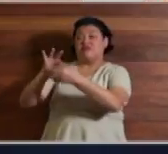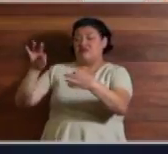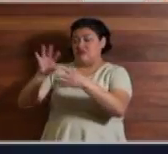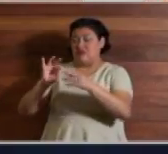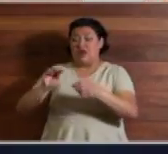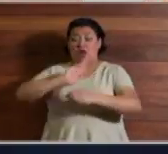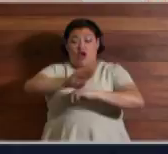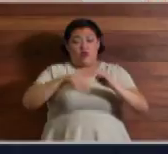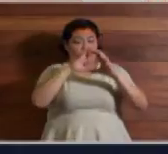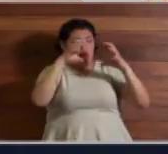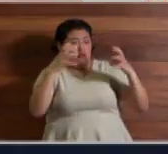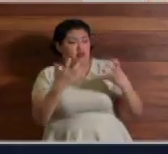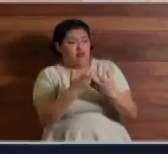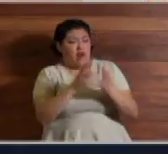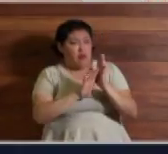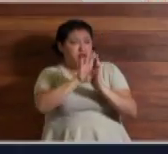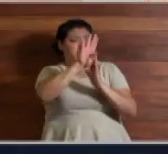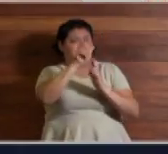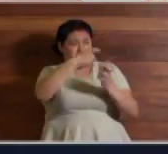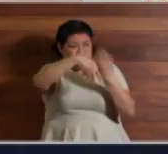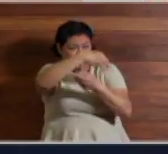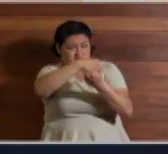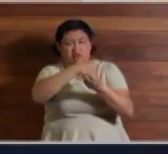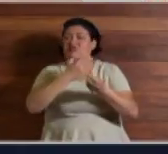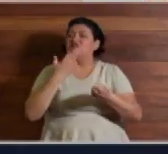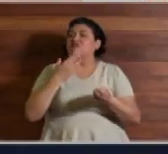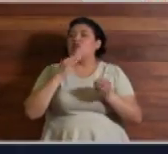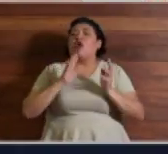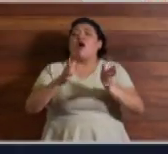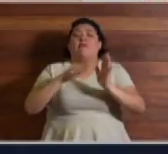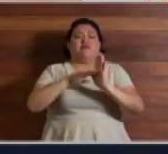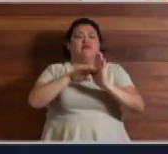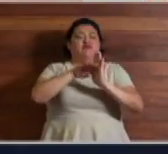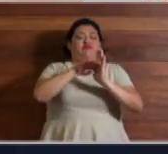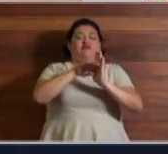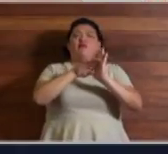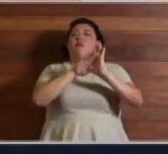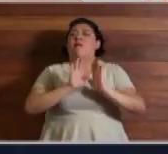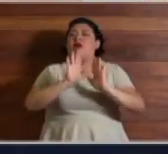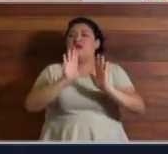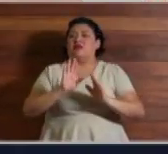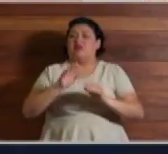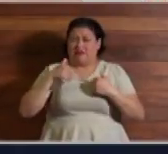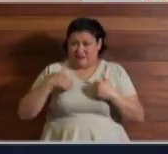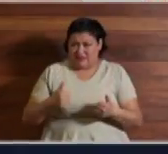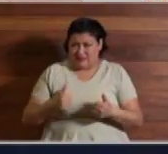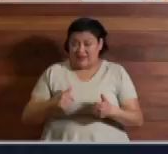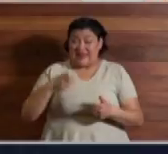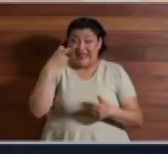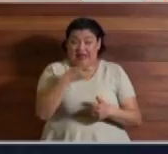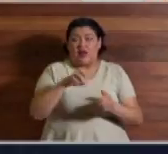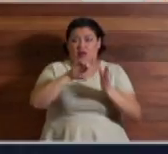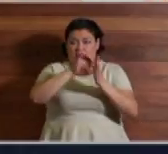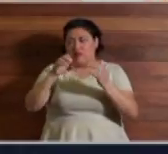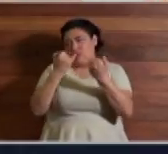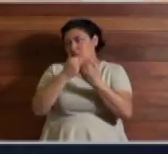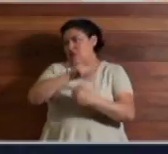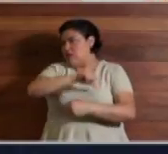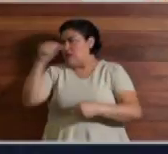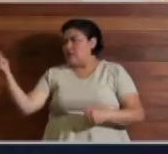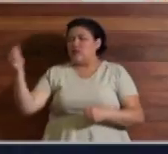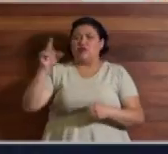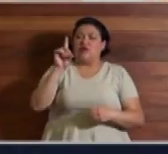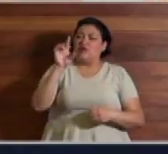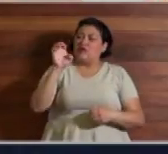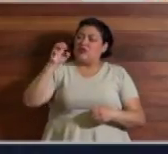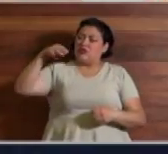este desafío en una dimensión en la cual la democracia se encuentra erosionado. Es cuestión de ver el último reporte, el Latin Barómetro,